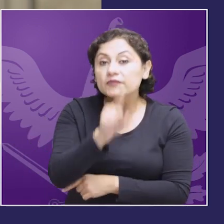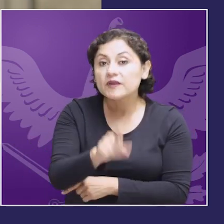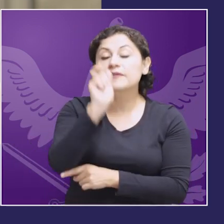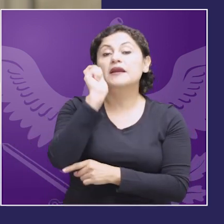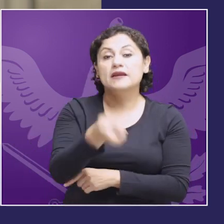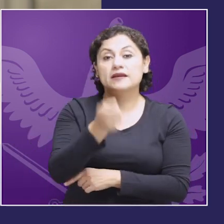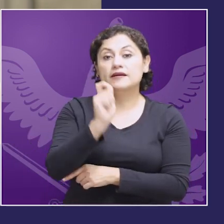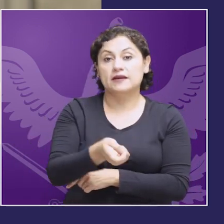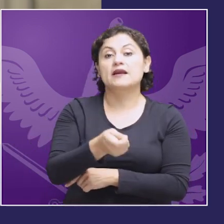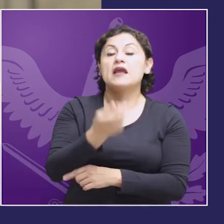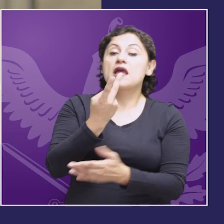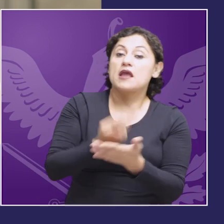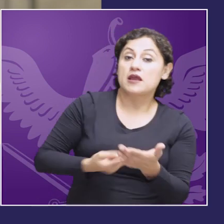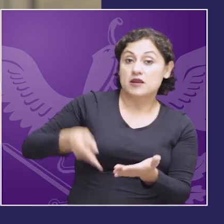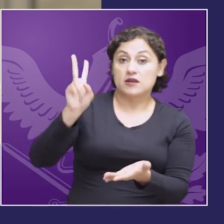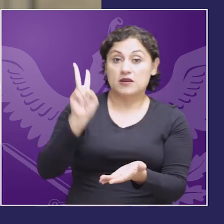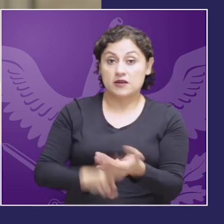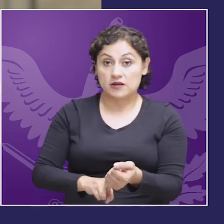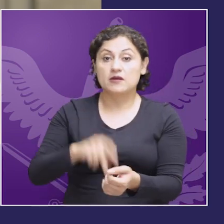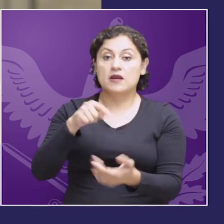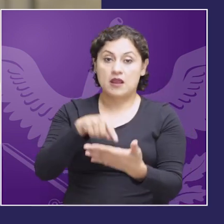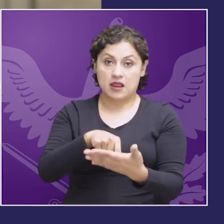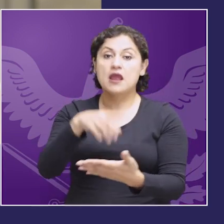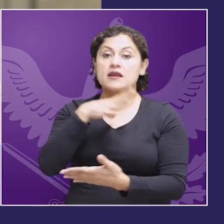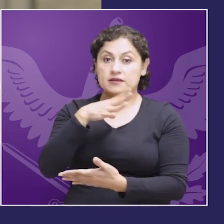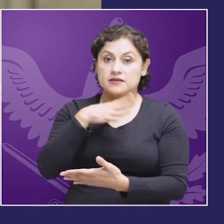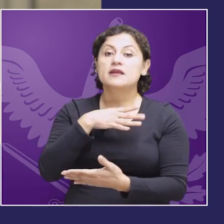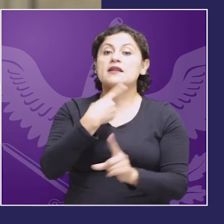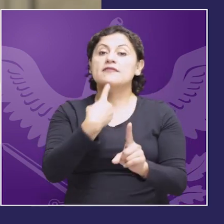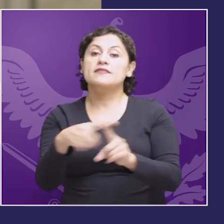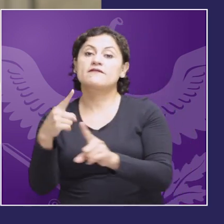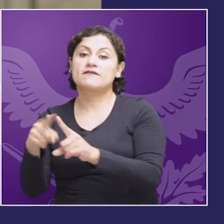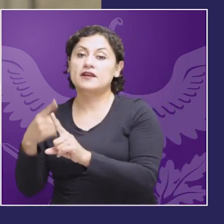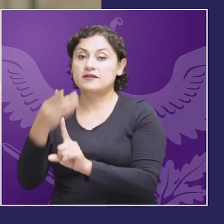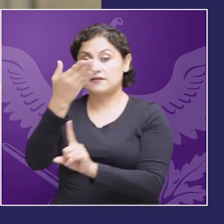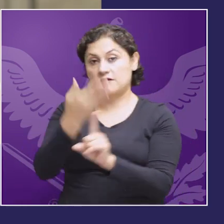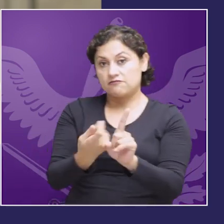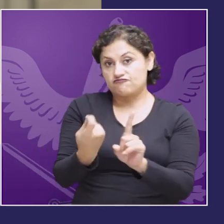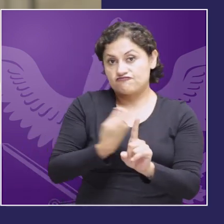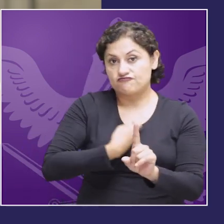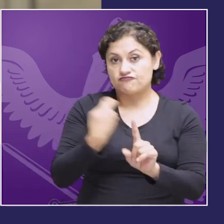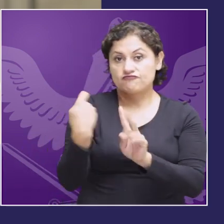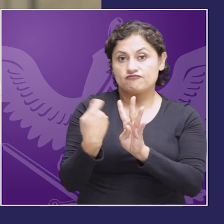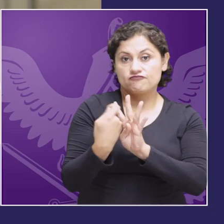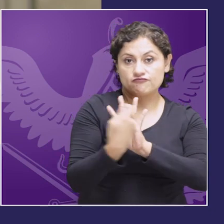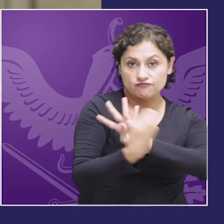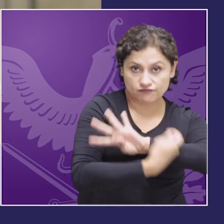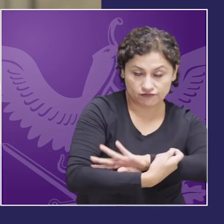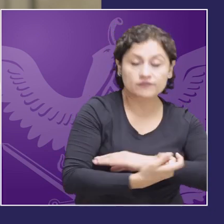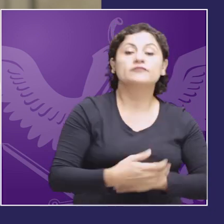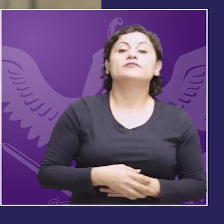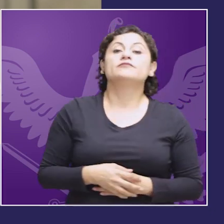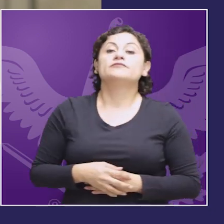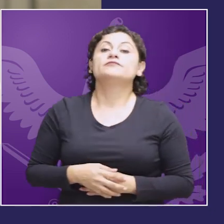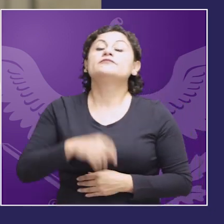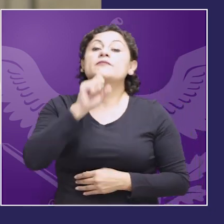de género. Además, se visibilizan las discriminaciones dobles o múltiples, o sea, aparece la idea de la